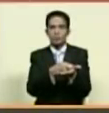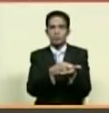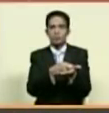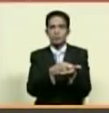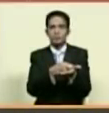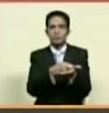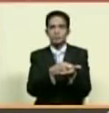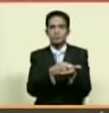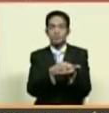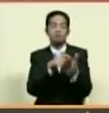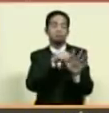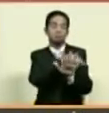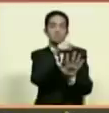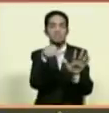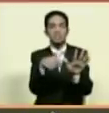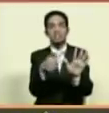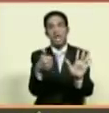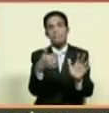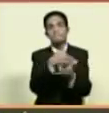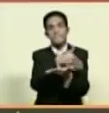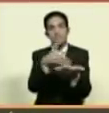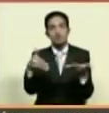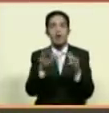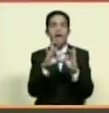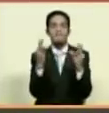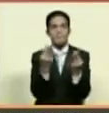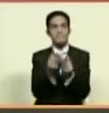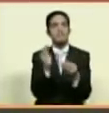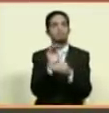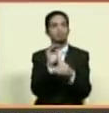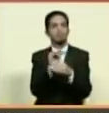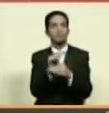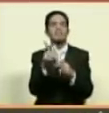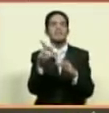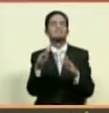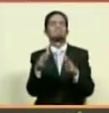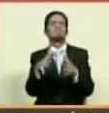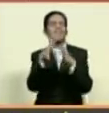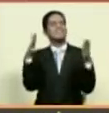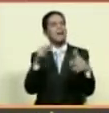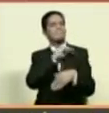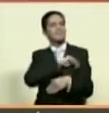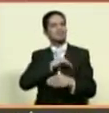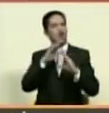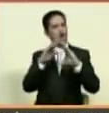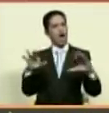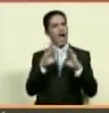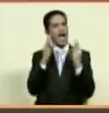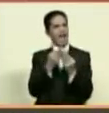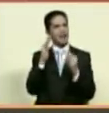las 6 millones de familias protegidas en el marco de la gran misión Hogares de la Patria,